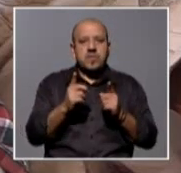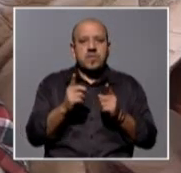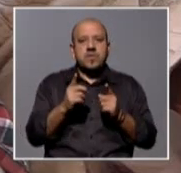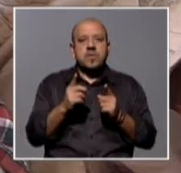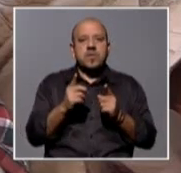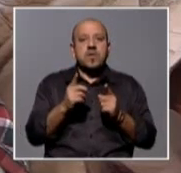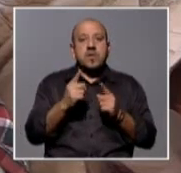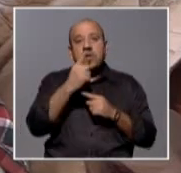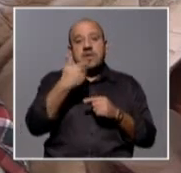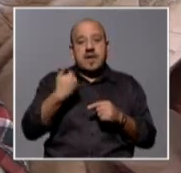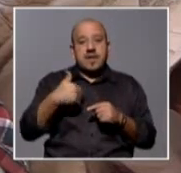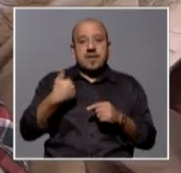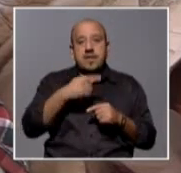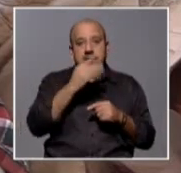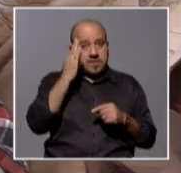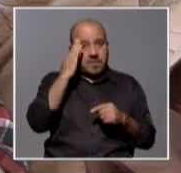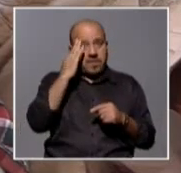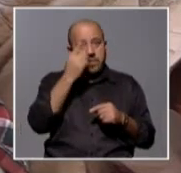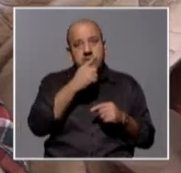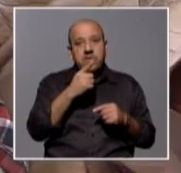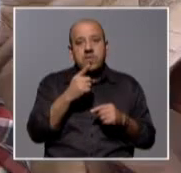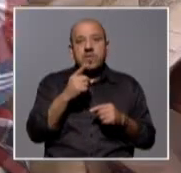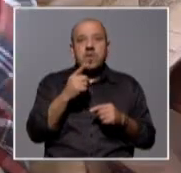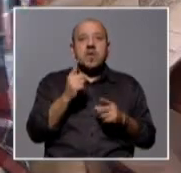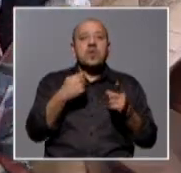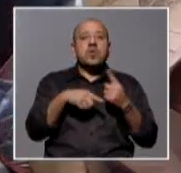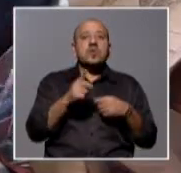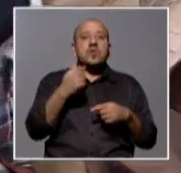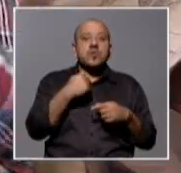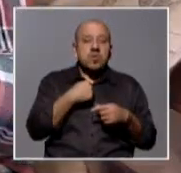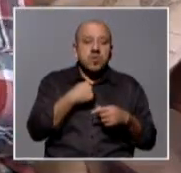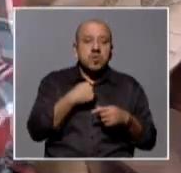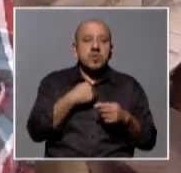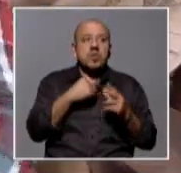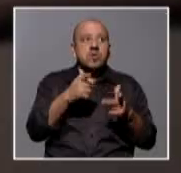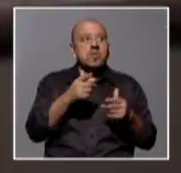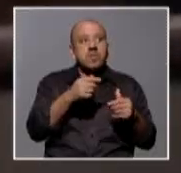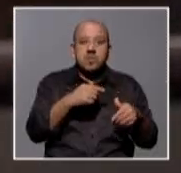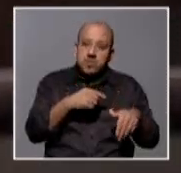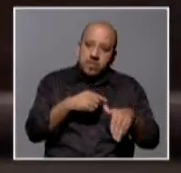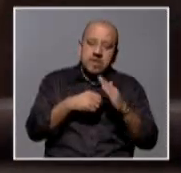la realidad argentina, nosotros lo que decidimos fue mandarlo. Bueno,